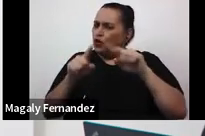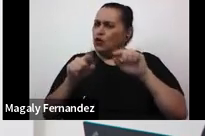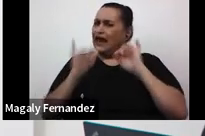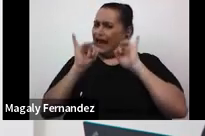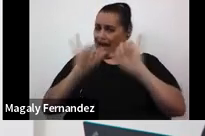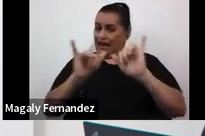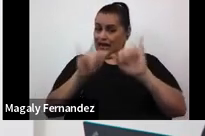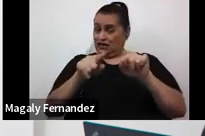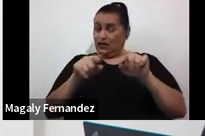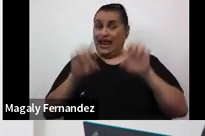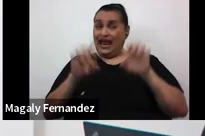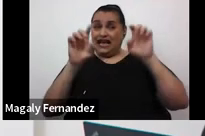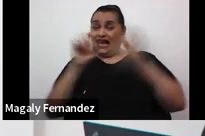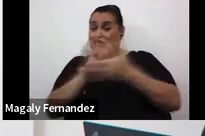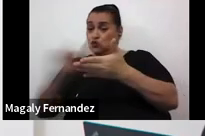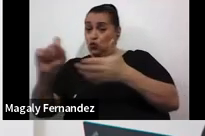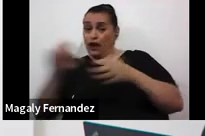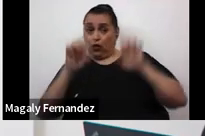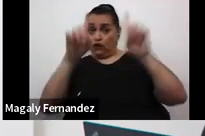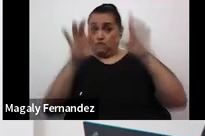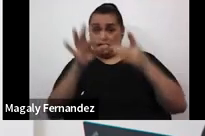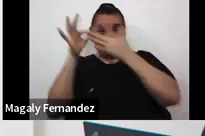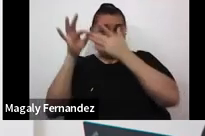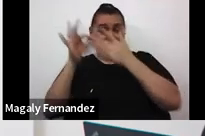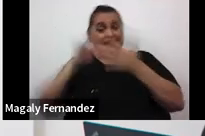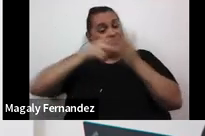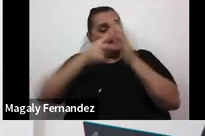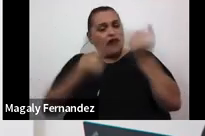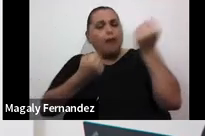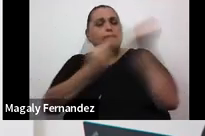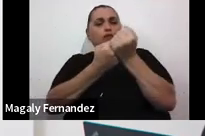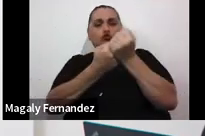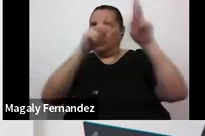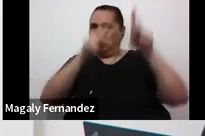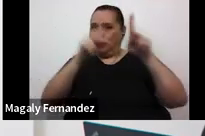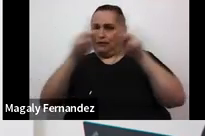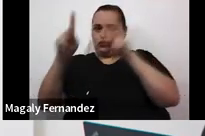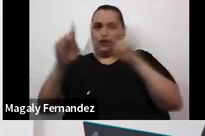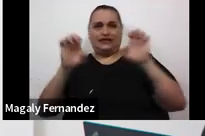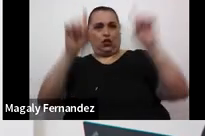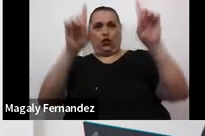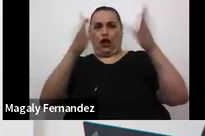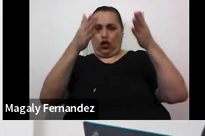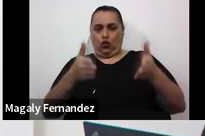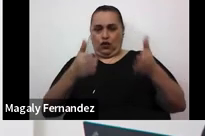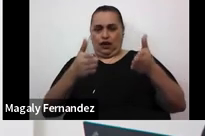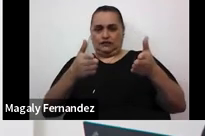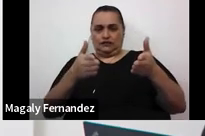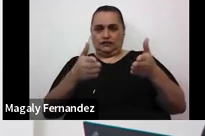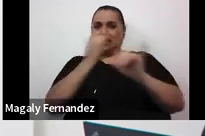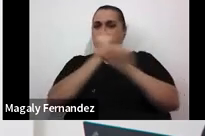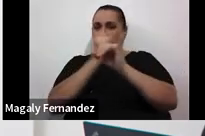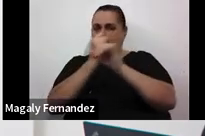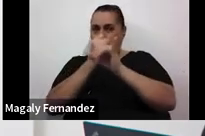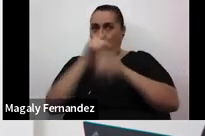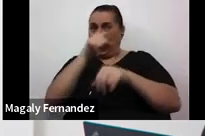las escuelas de Educación Especial sean un apoyo para las personas educadoras de la institución y y